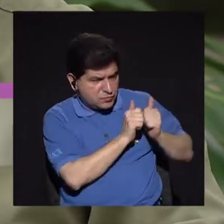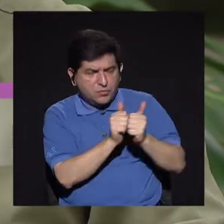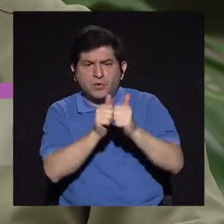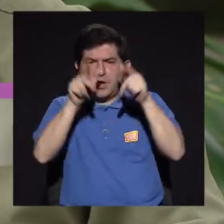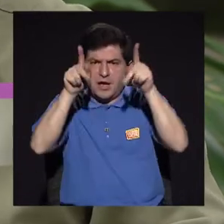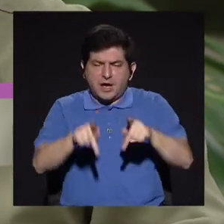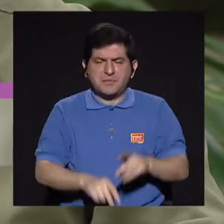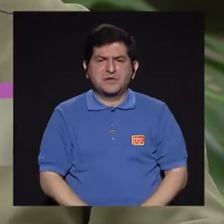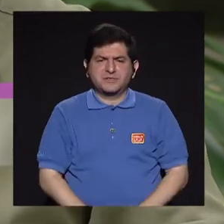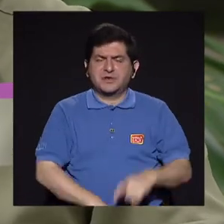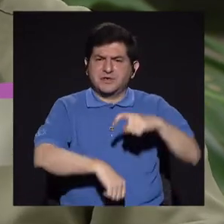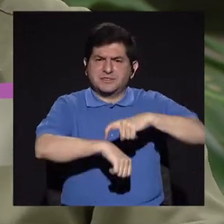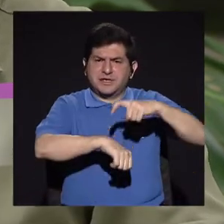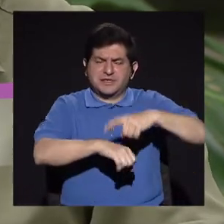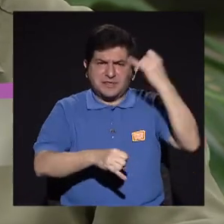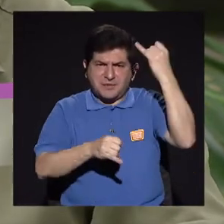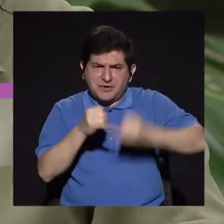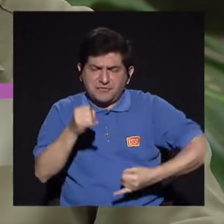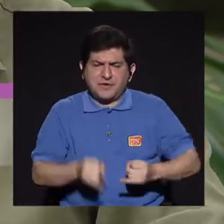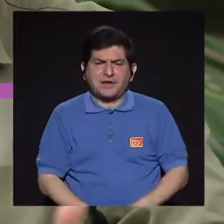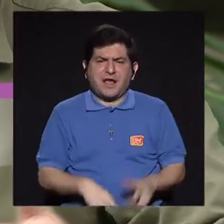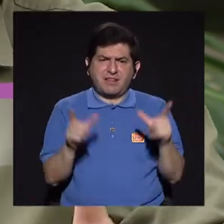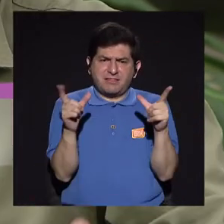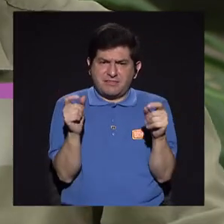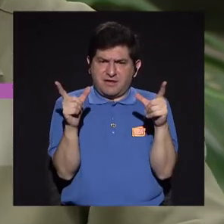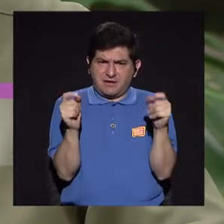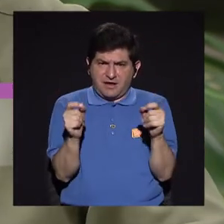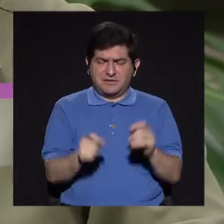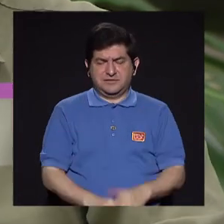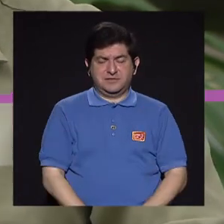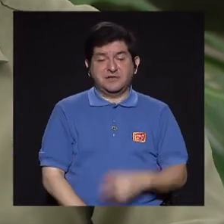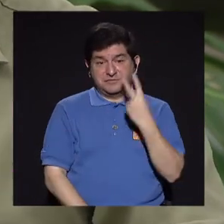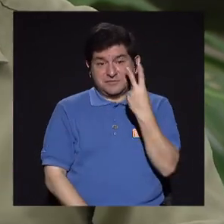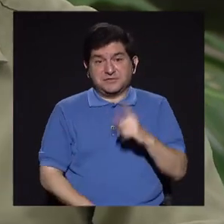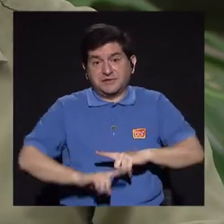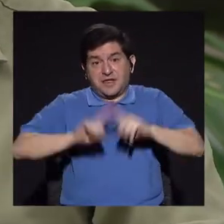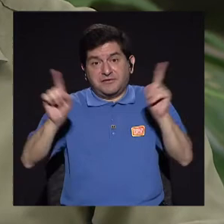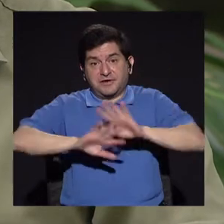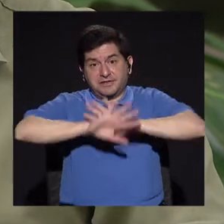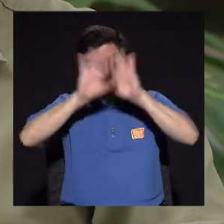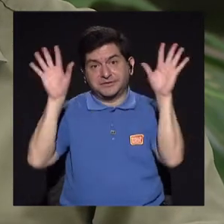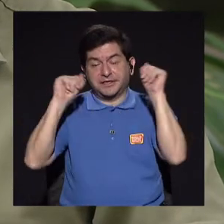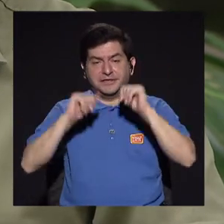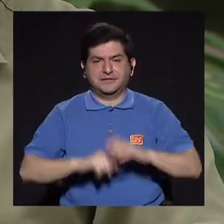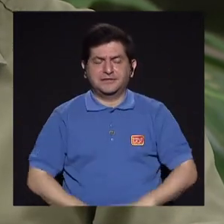acompañamiento a pacientes terminales de cáncer, por ejemplo, la diferencia es obvia.